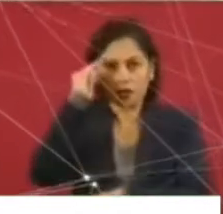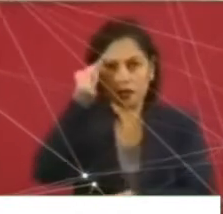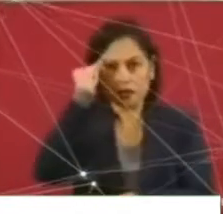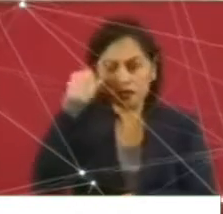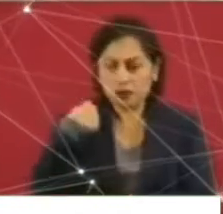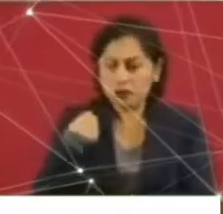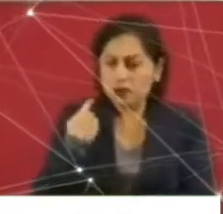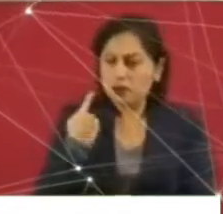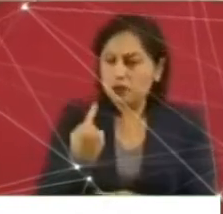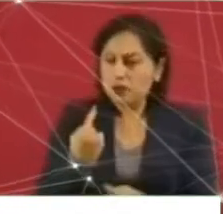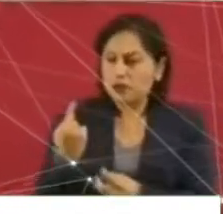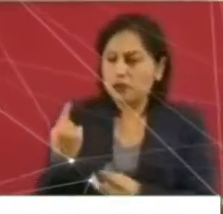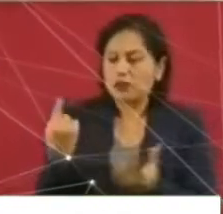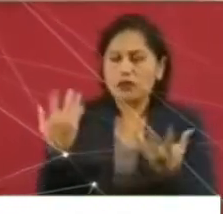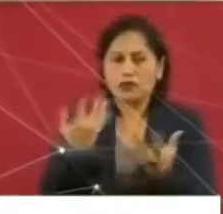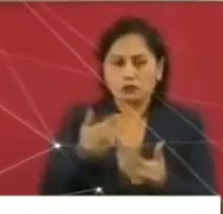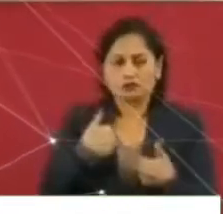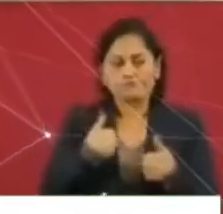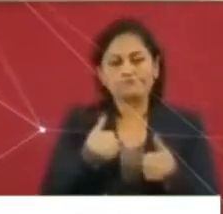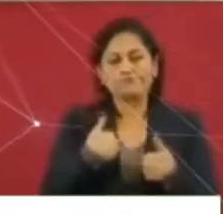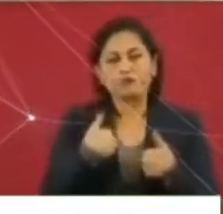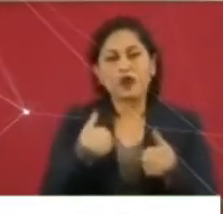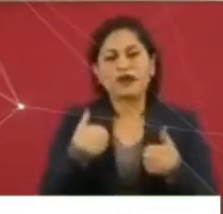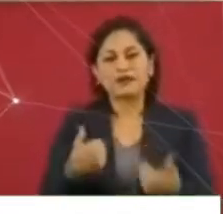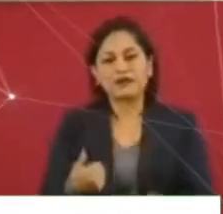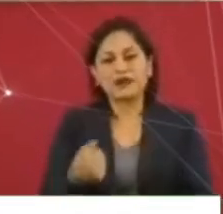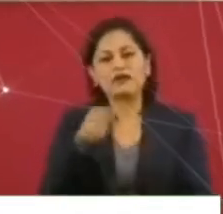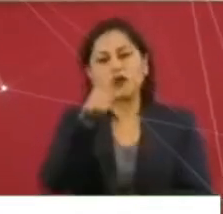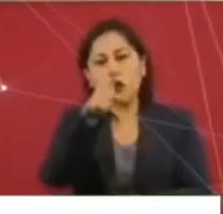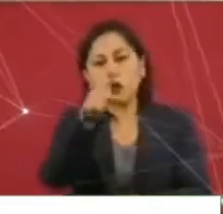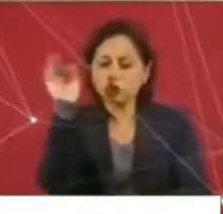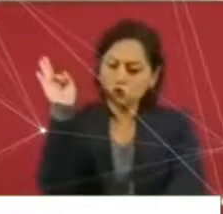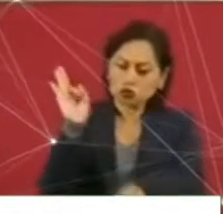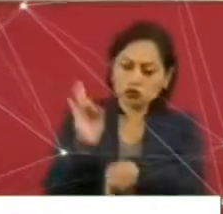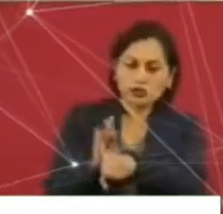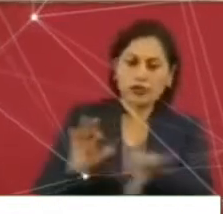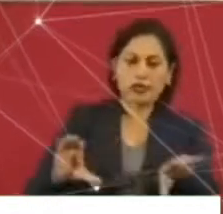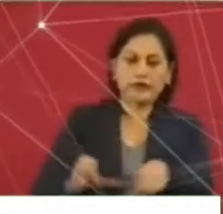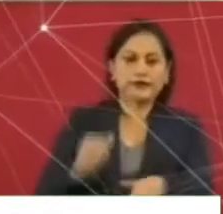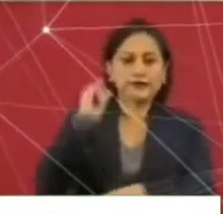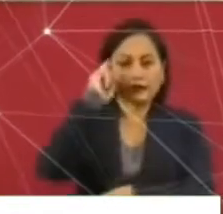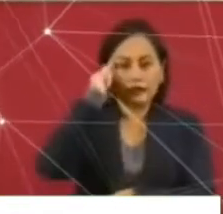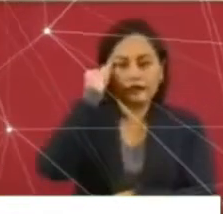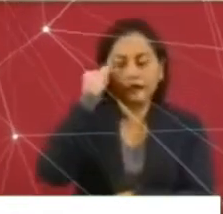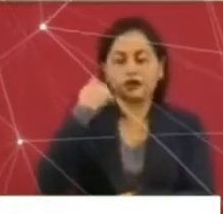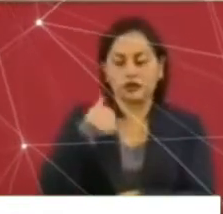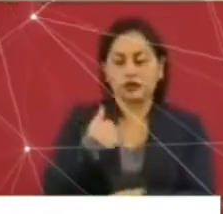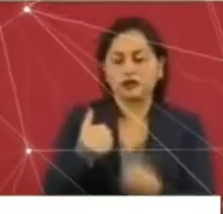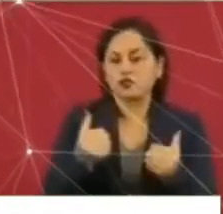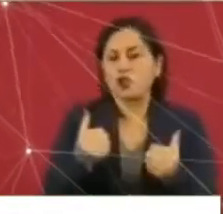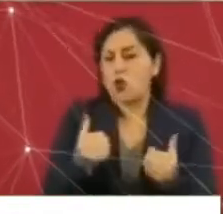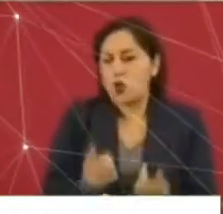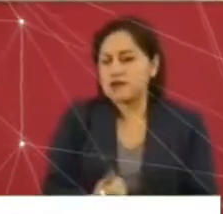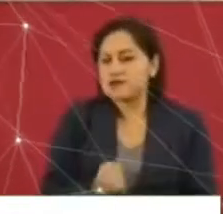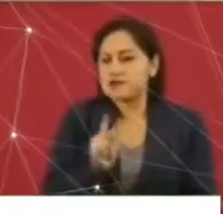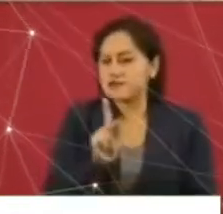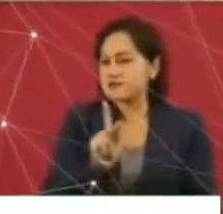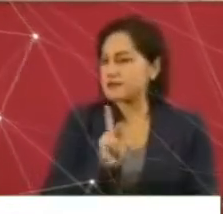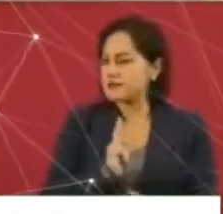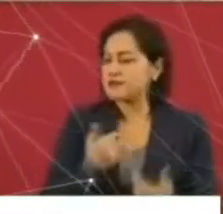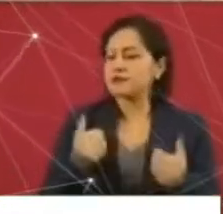entiendo por qué... ¿Por qué protege tanto a los indígenas? Porque siempre han sido los más